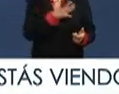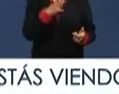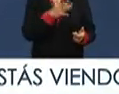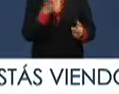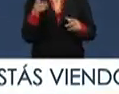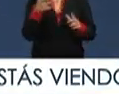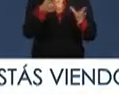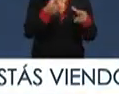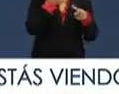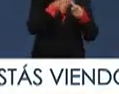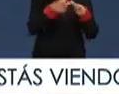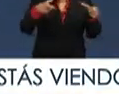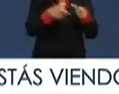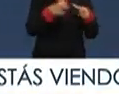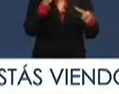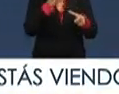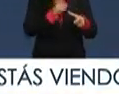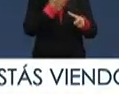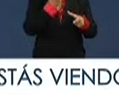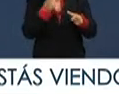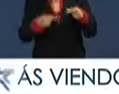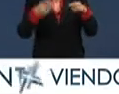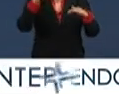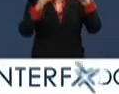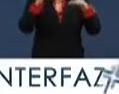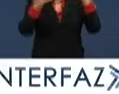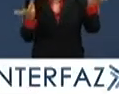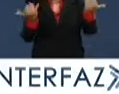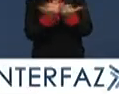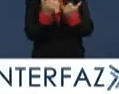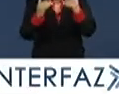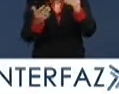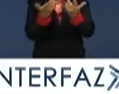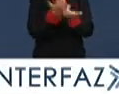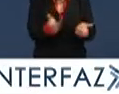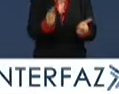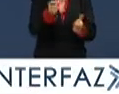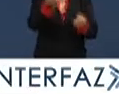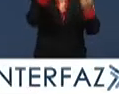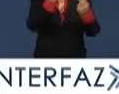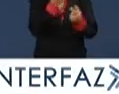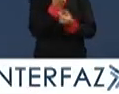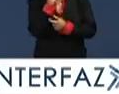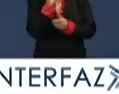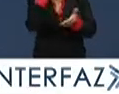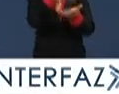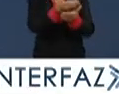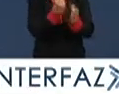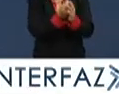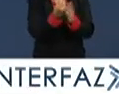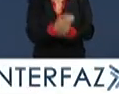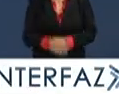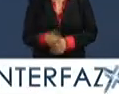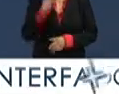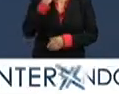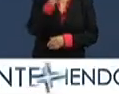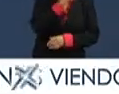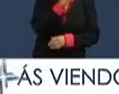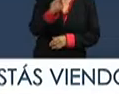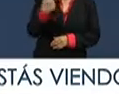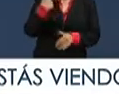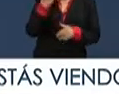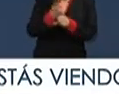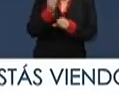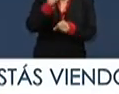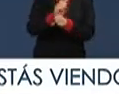entre la proporción de niños y niñas? Supongo que está abierto para niños y niñas. Claro. ¿Qué tantas niñas acuden también a estos cursos? Fíjate que pude observar, fui